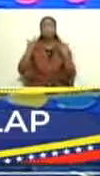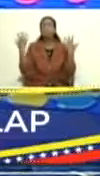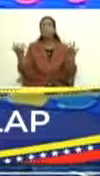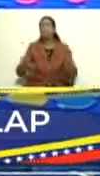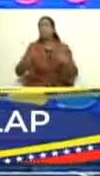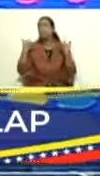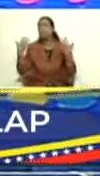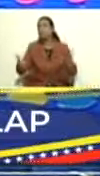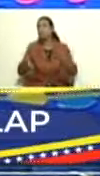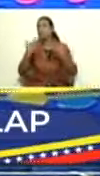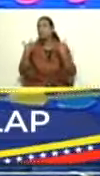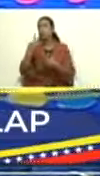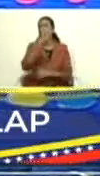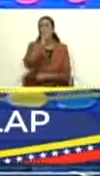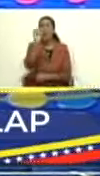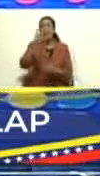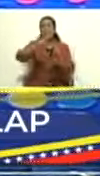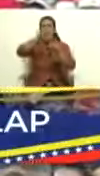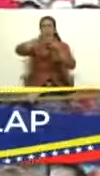calor.